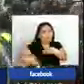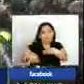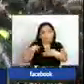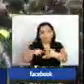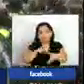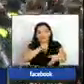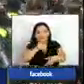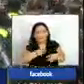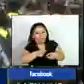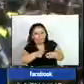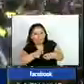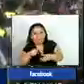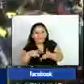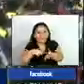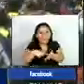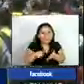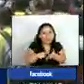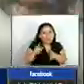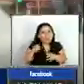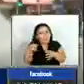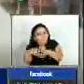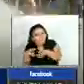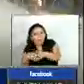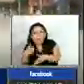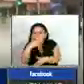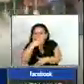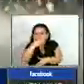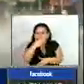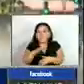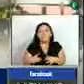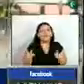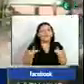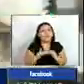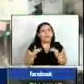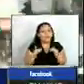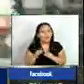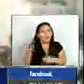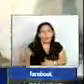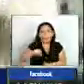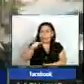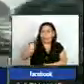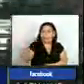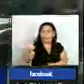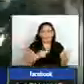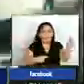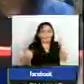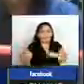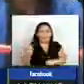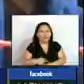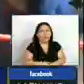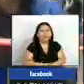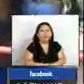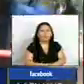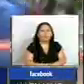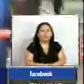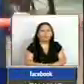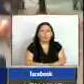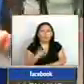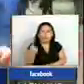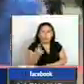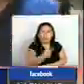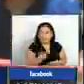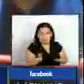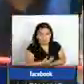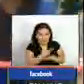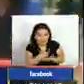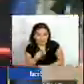las actividades secesionistas, subversivas o terroristas, además de la intervención extranjera en los asuntos internos de la ciudad. Cualquier persona que